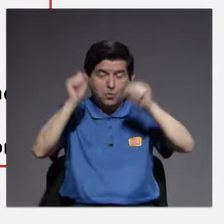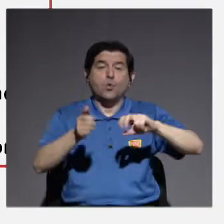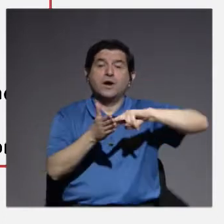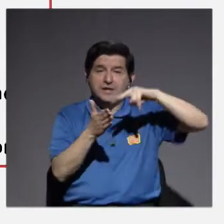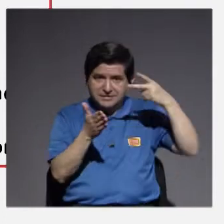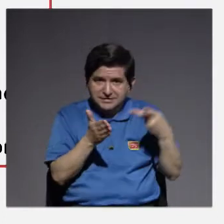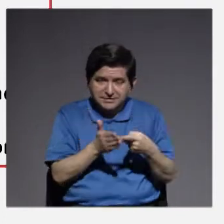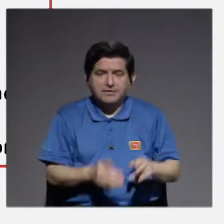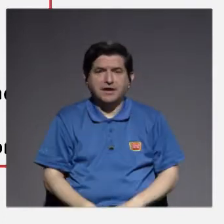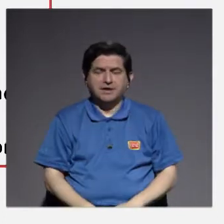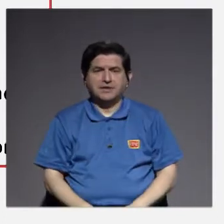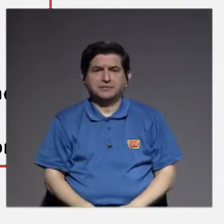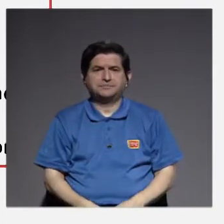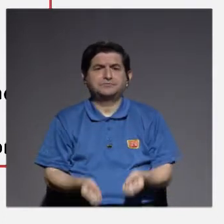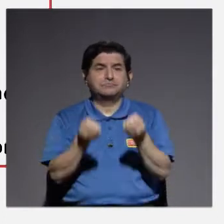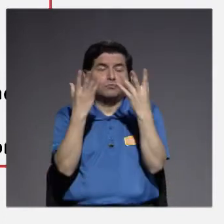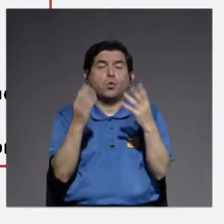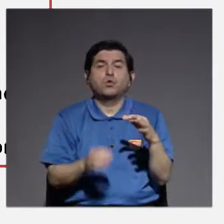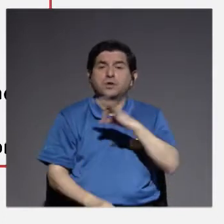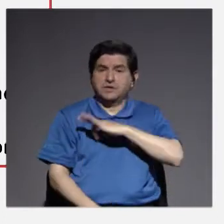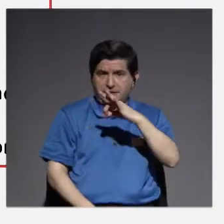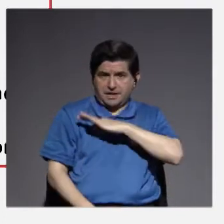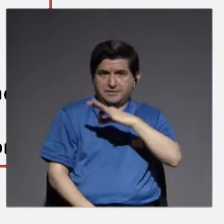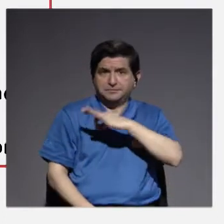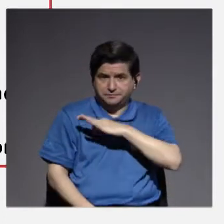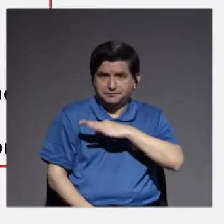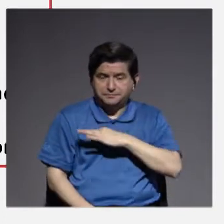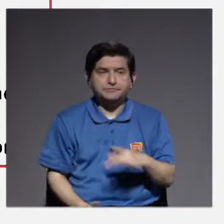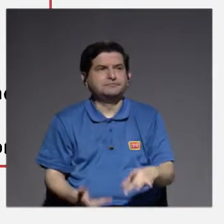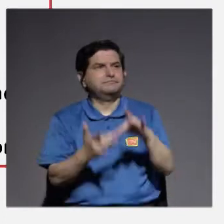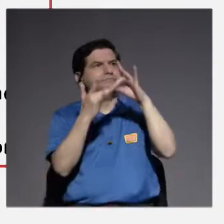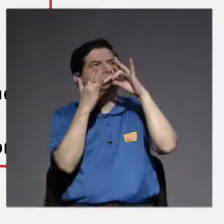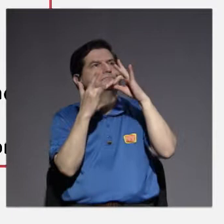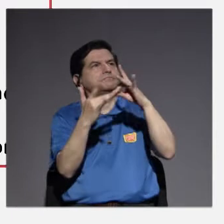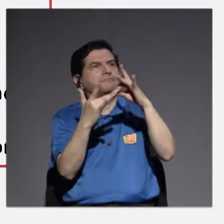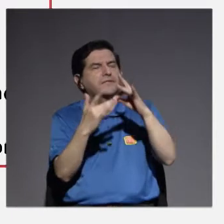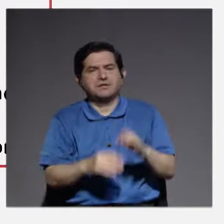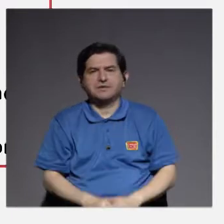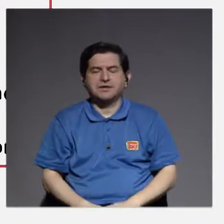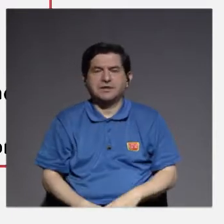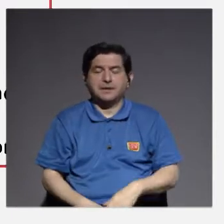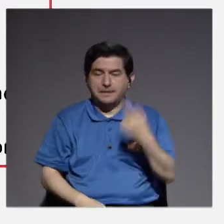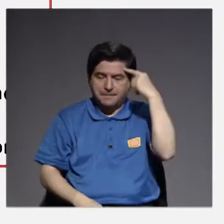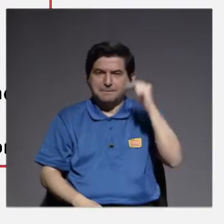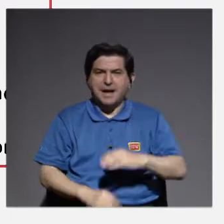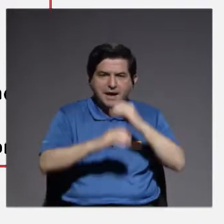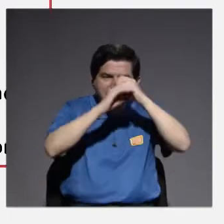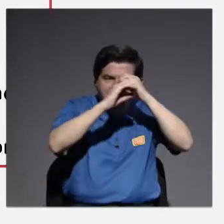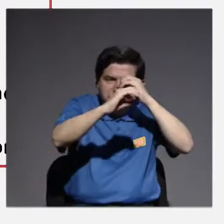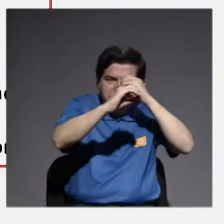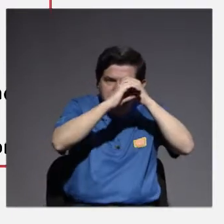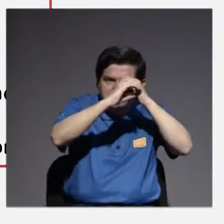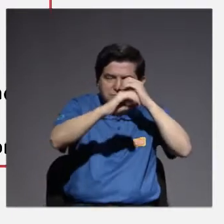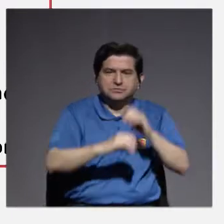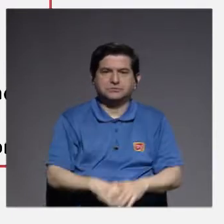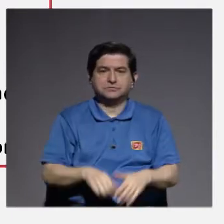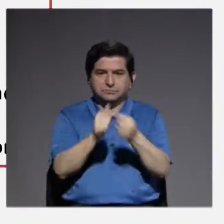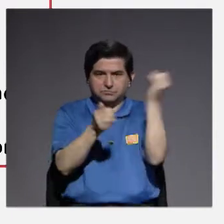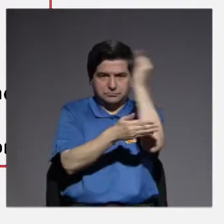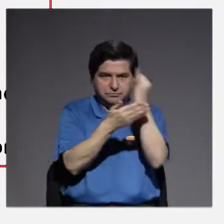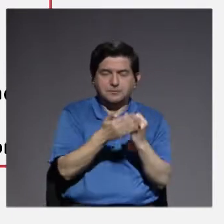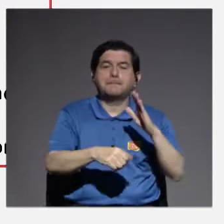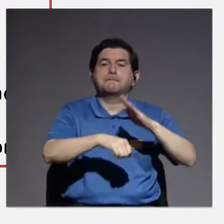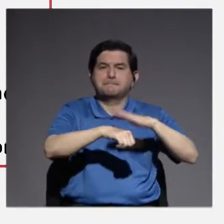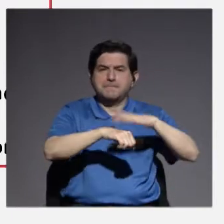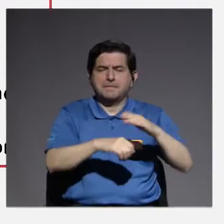significar una gran cantidad de beneficios a nivel especialmente de catastro, porque los drones pueden